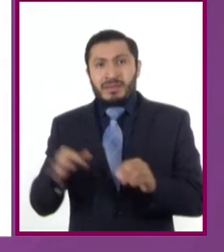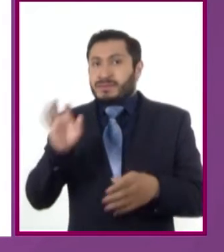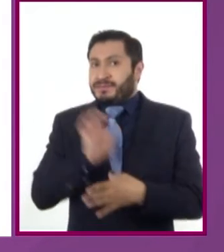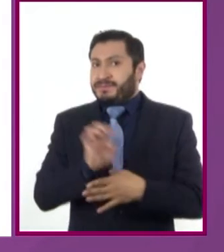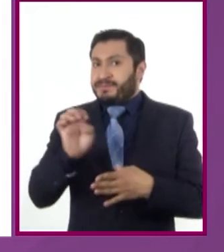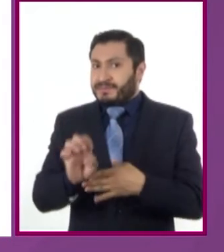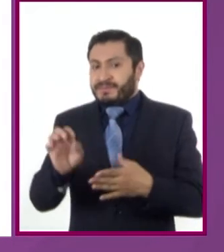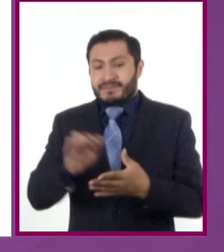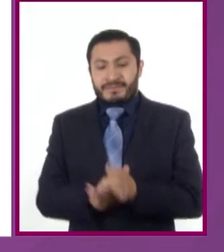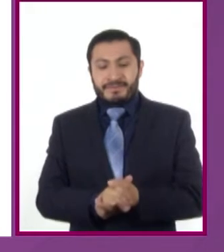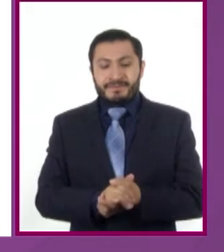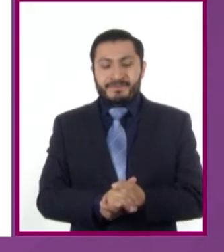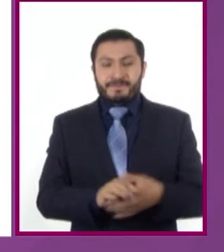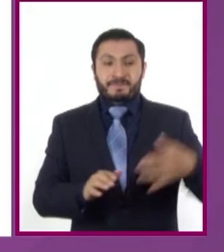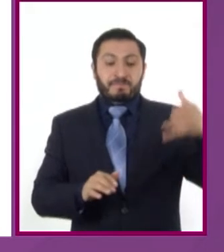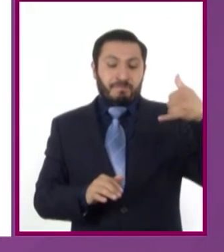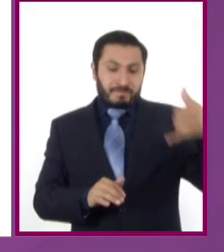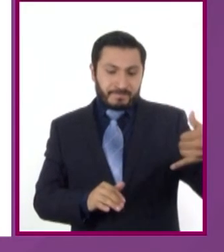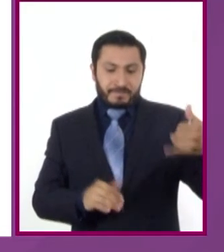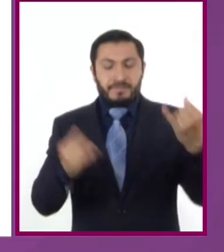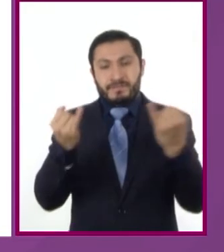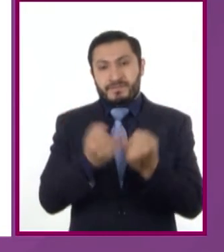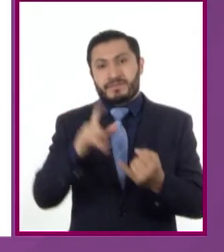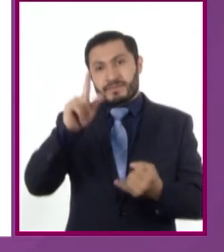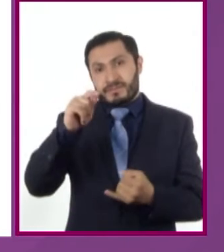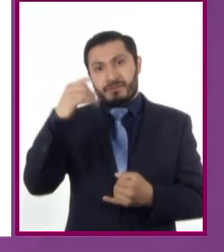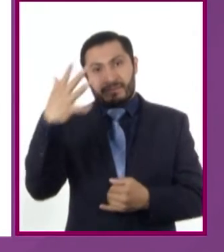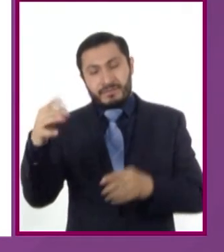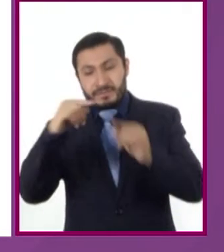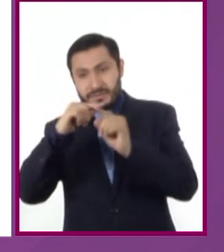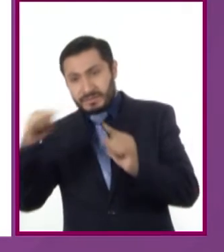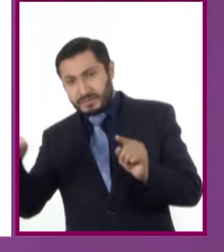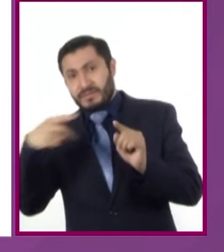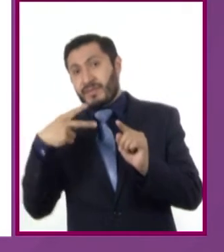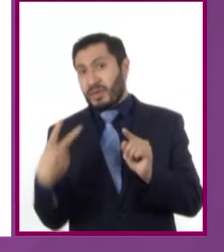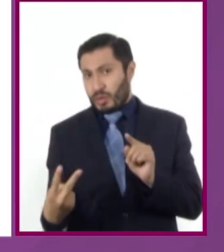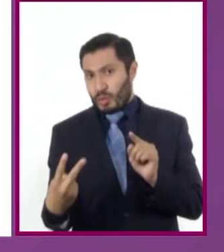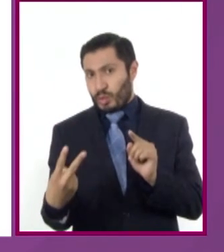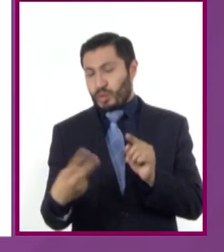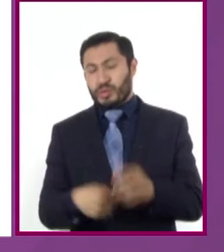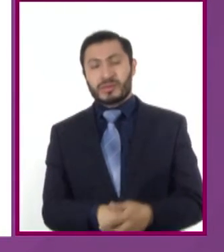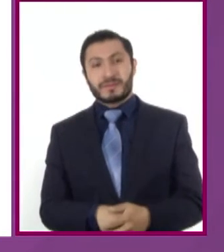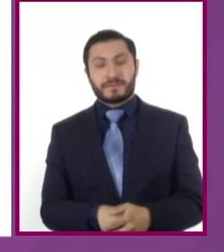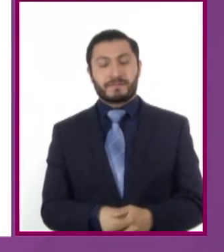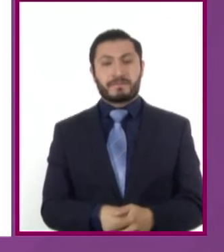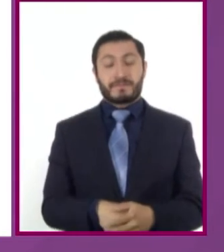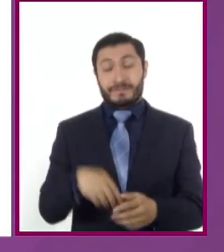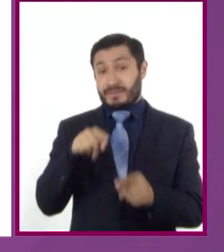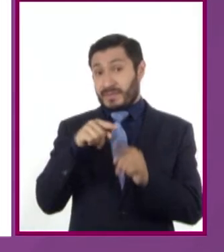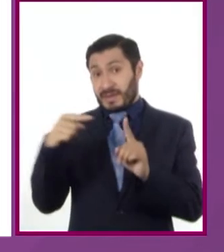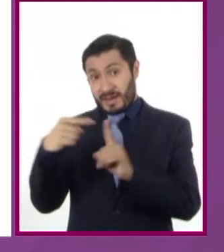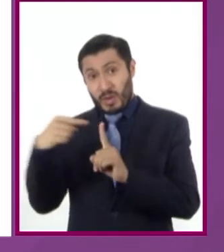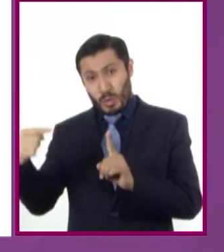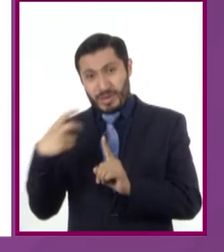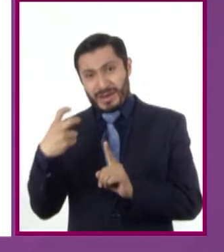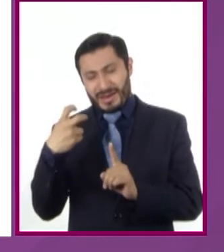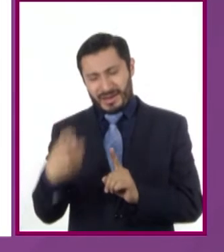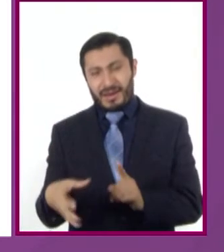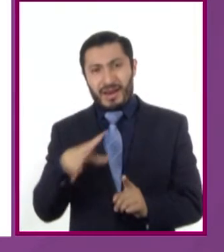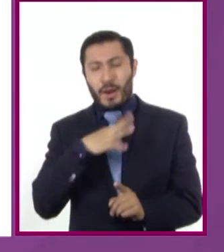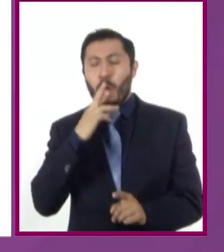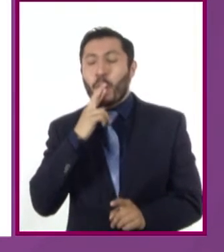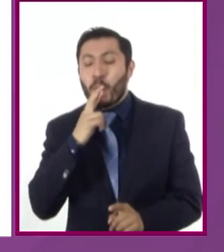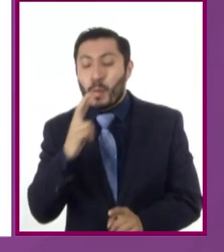lo tanto, la expresión es igual a 75 entre 2. Dividiendo estos valores obtenemos